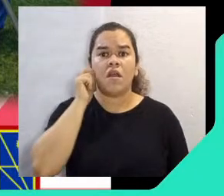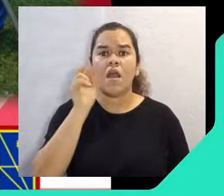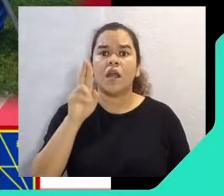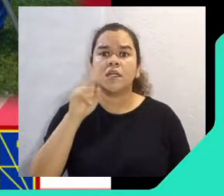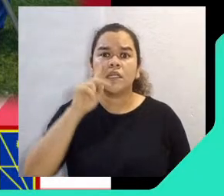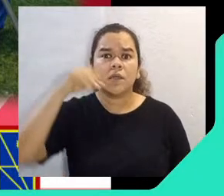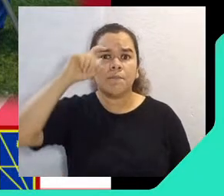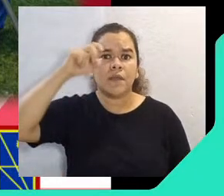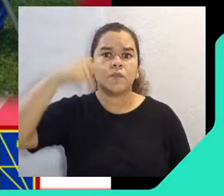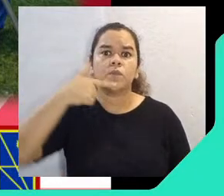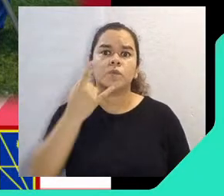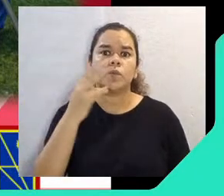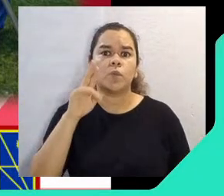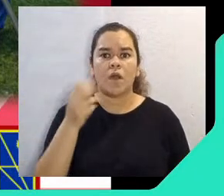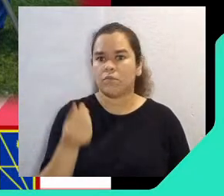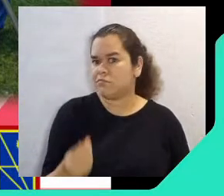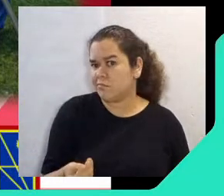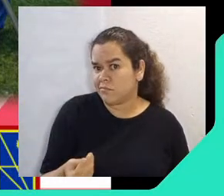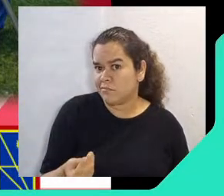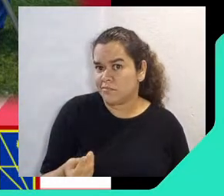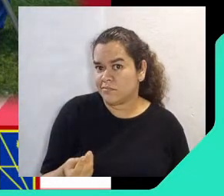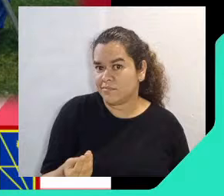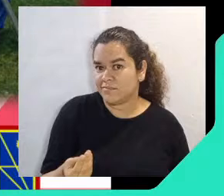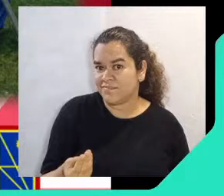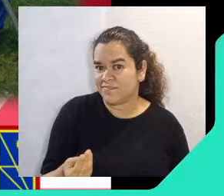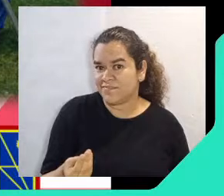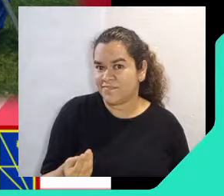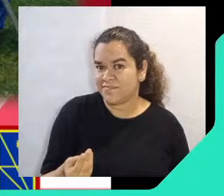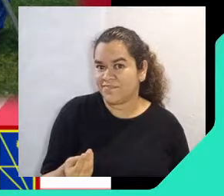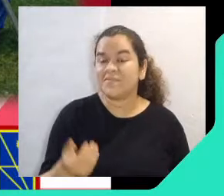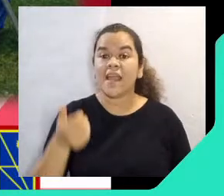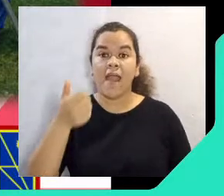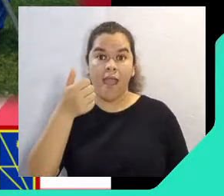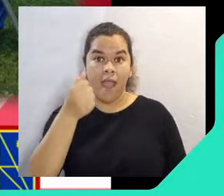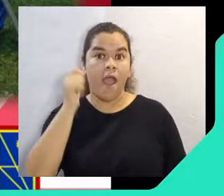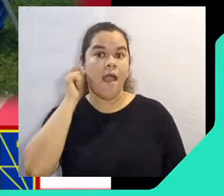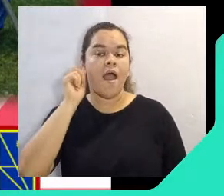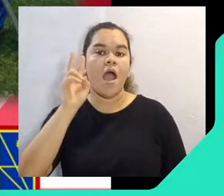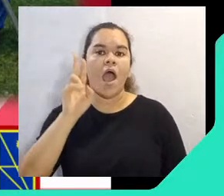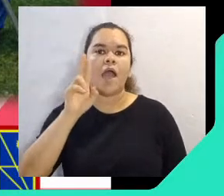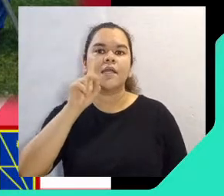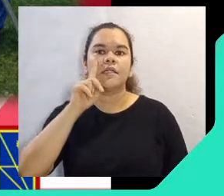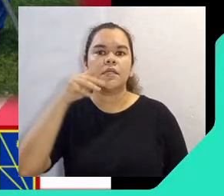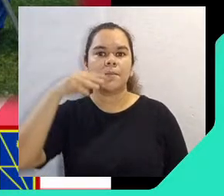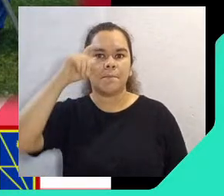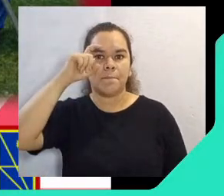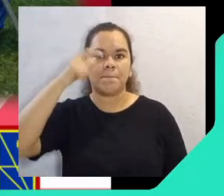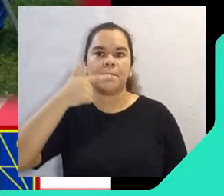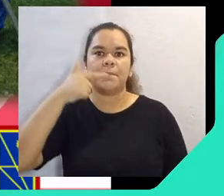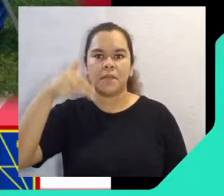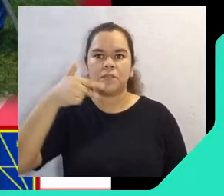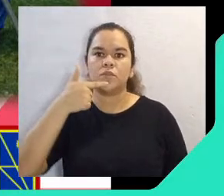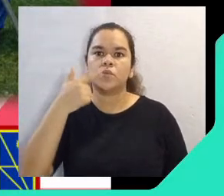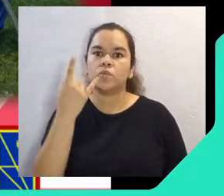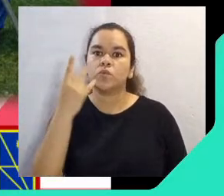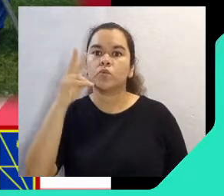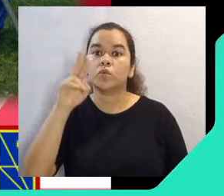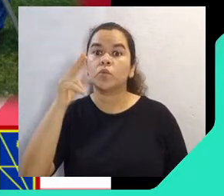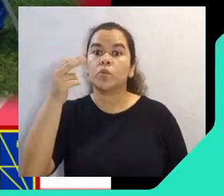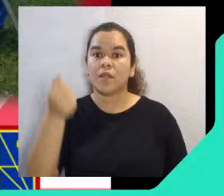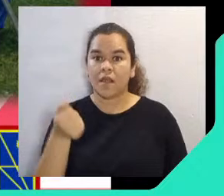La agrimensura es la disciplina que se va a ocupar de qué, de la ubicación, identificación,